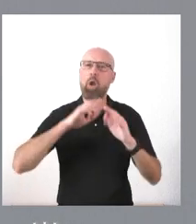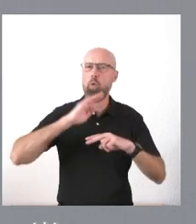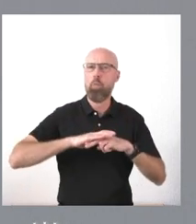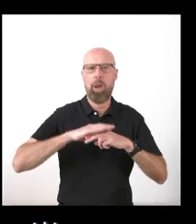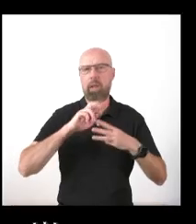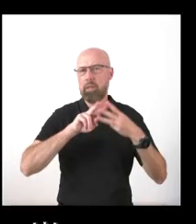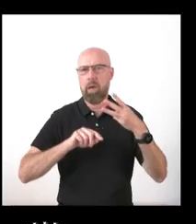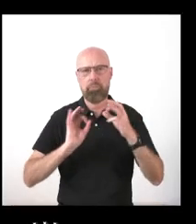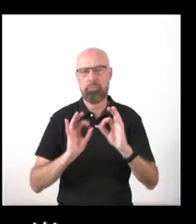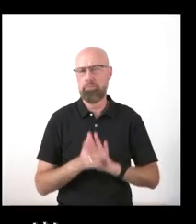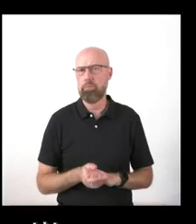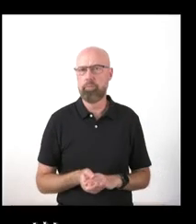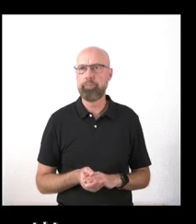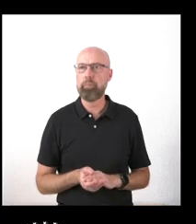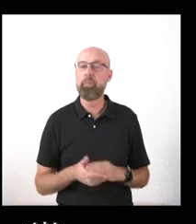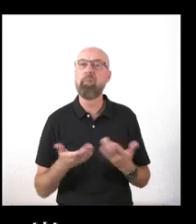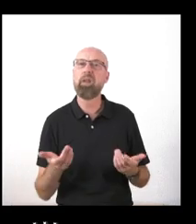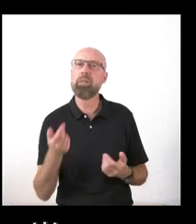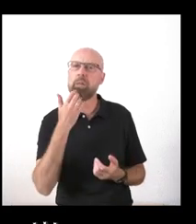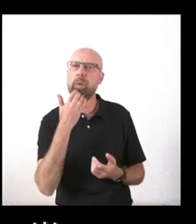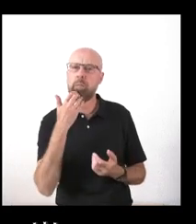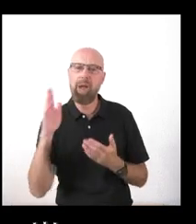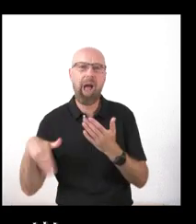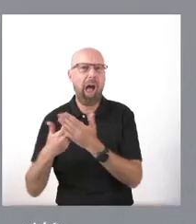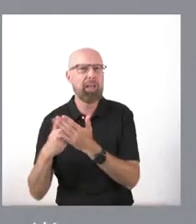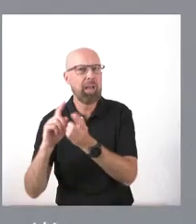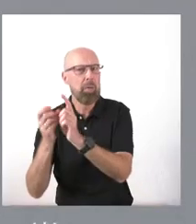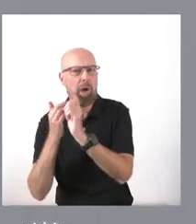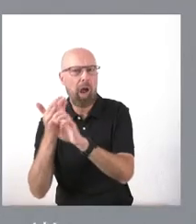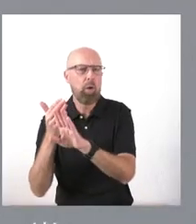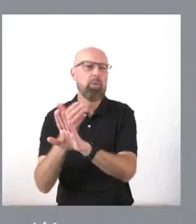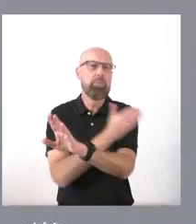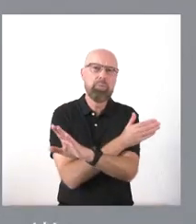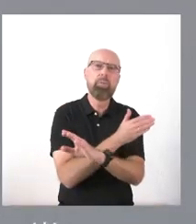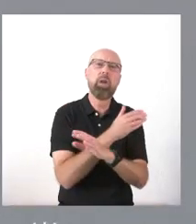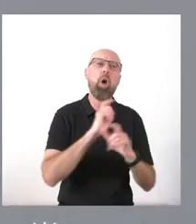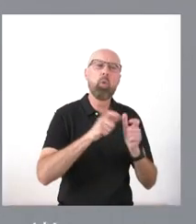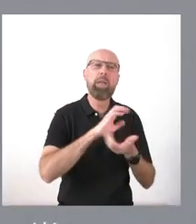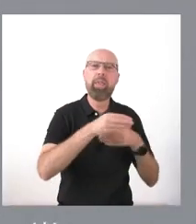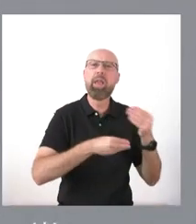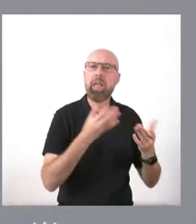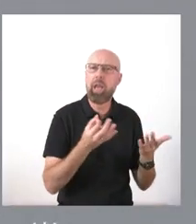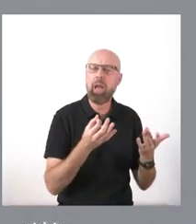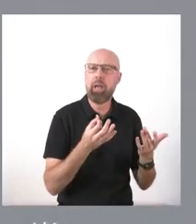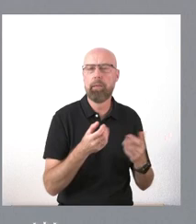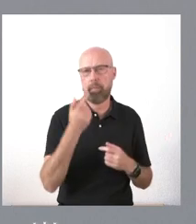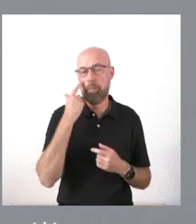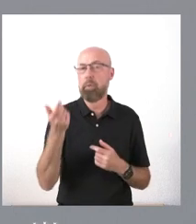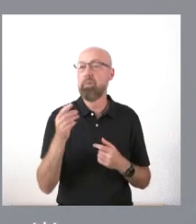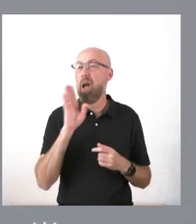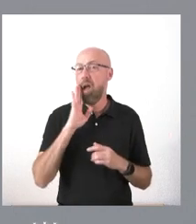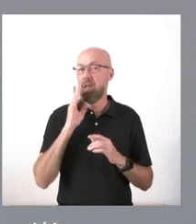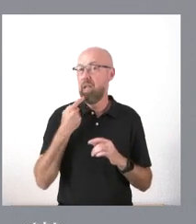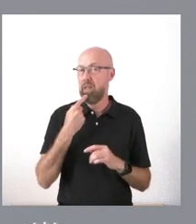que va a hacer la junta va a tomar alguna media más o lo va a dejar estar las dos medidas que le he dicho es decir trabajar en esa guía y